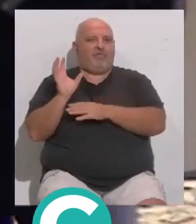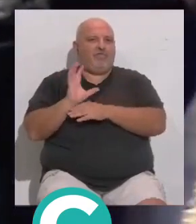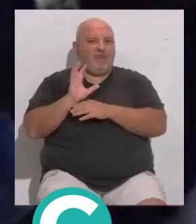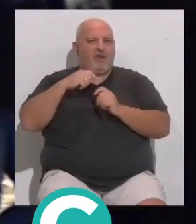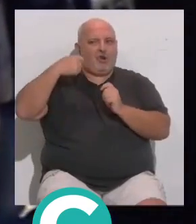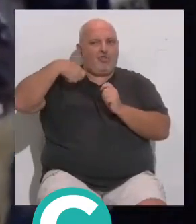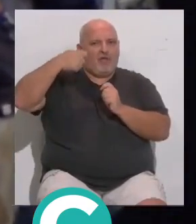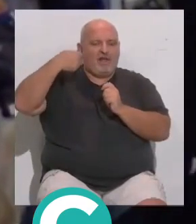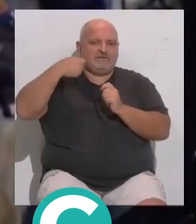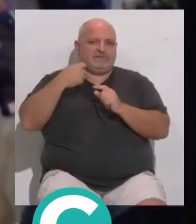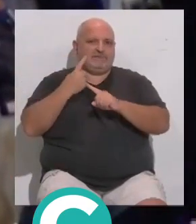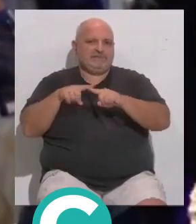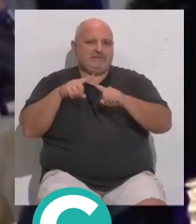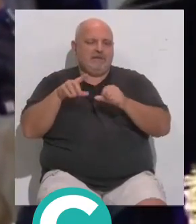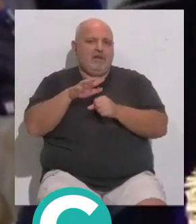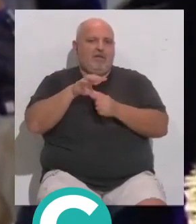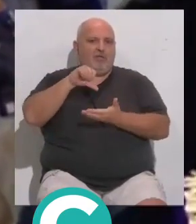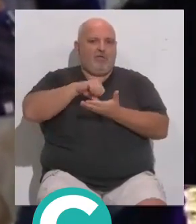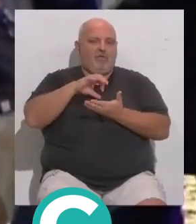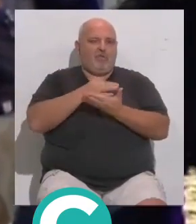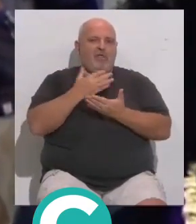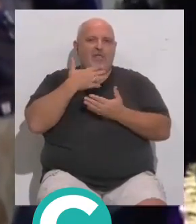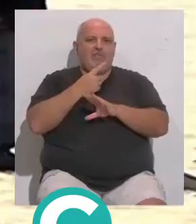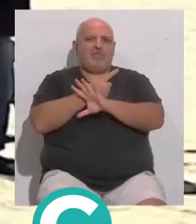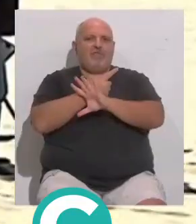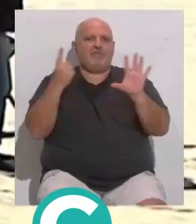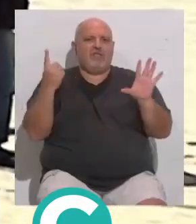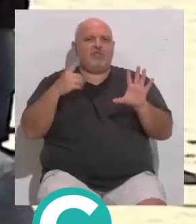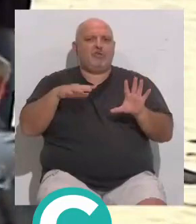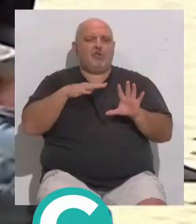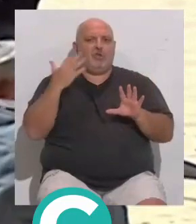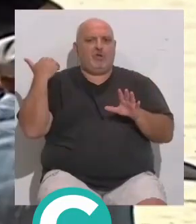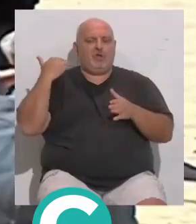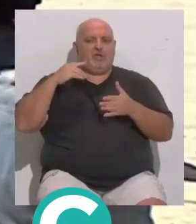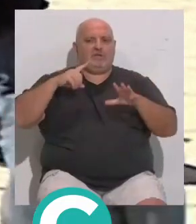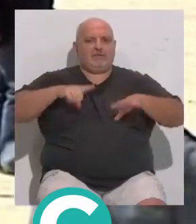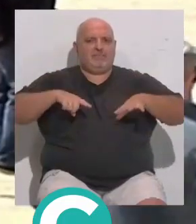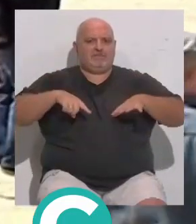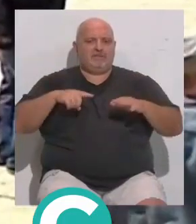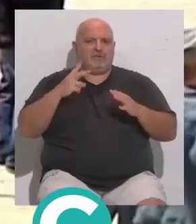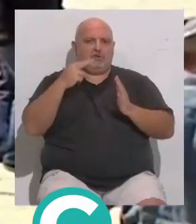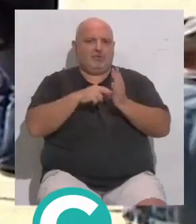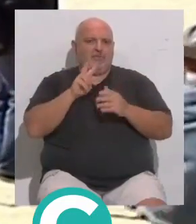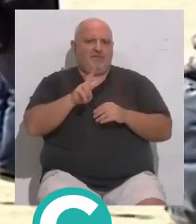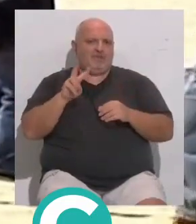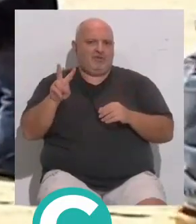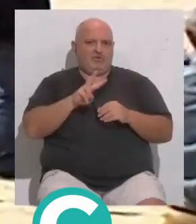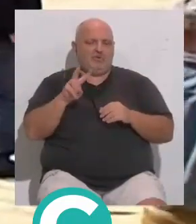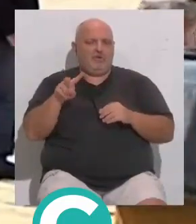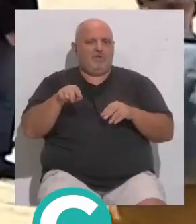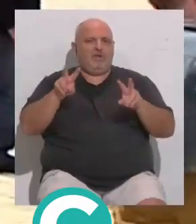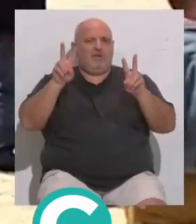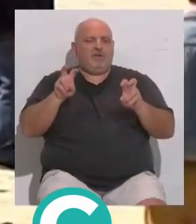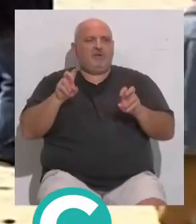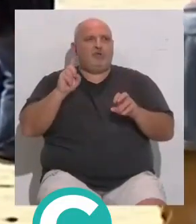como los rodajes realizados en la ciudad, con hasta 16 de ellos en los primeros 6 meses de 2022. De hecho, solamente